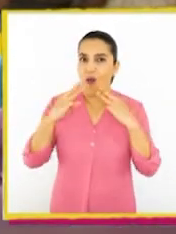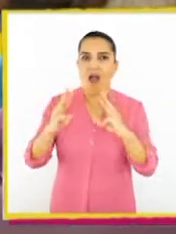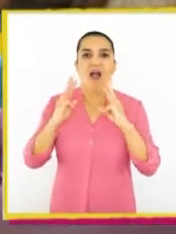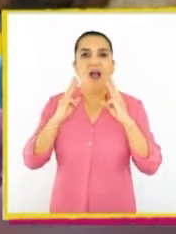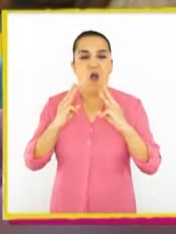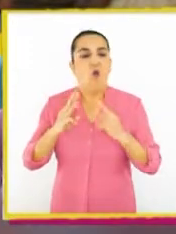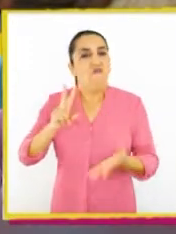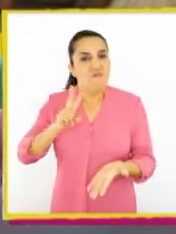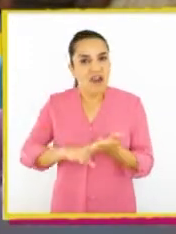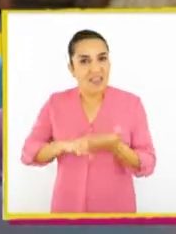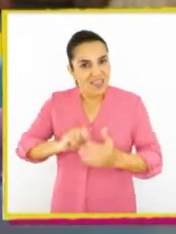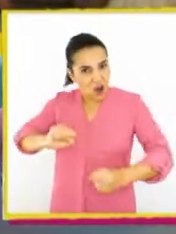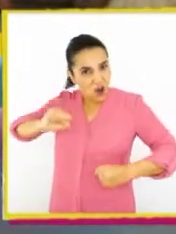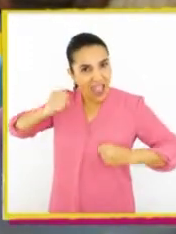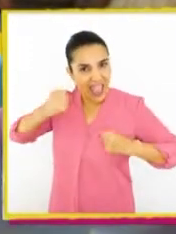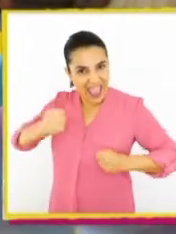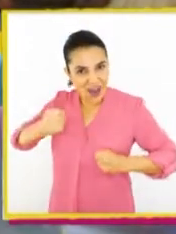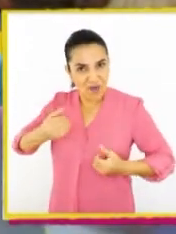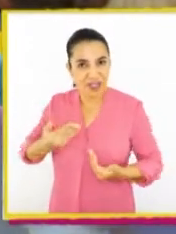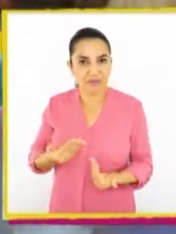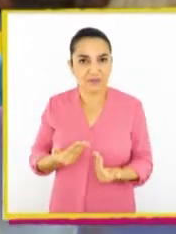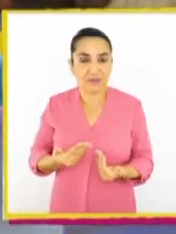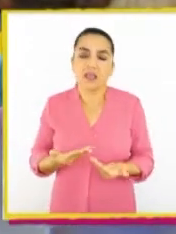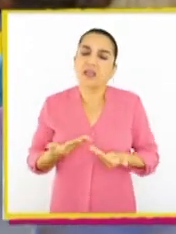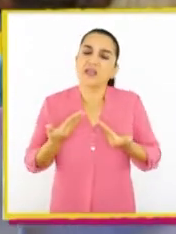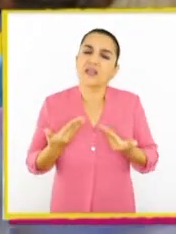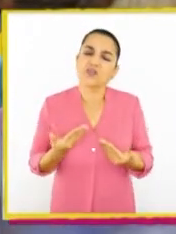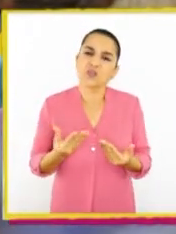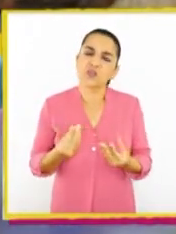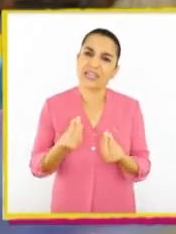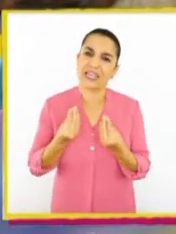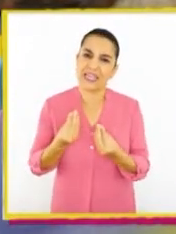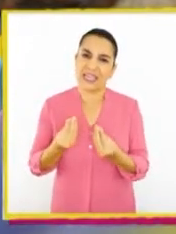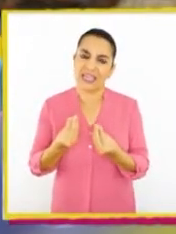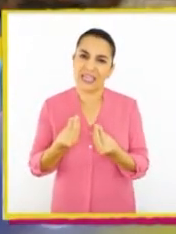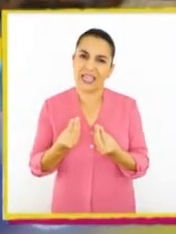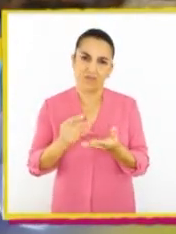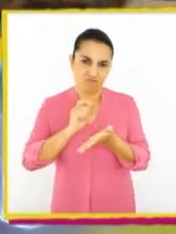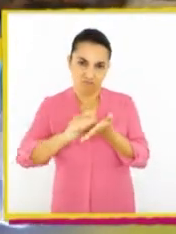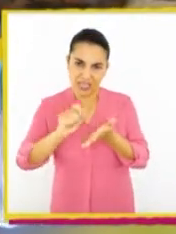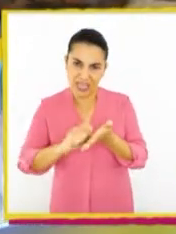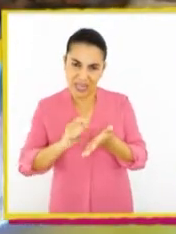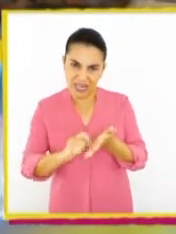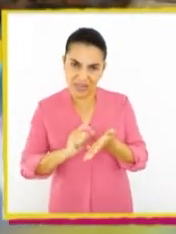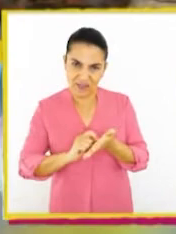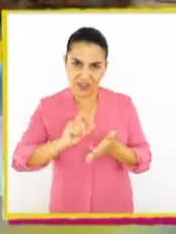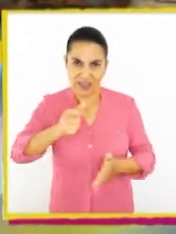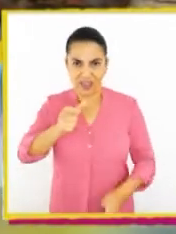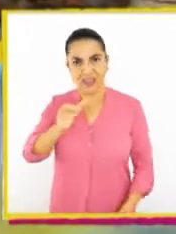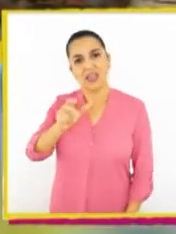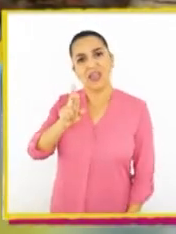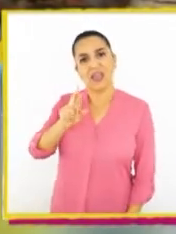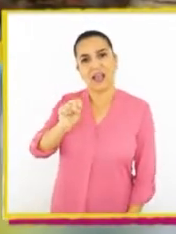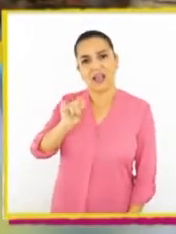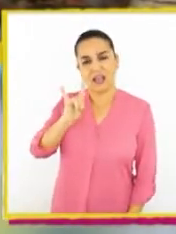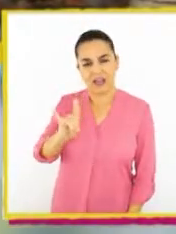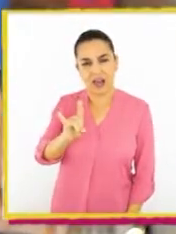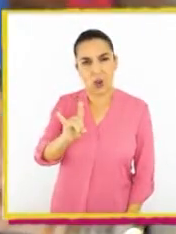¡Yay! ¡Wow! ¡Es un verdadero héroe! Entonces, ¿qué le estará diciendo Miguel Grau a la señora de Arturo